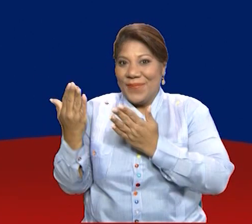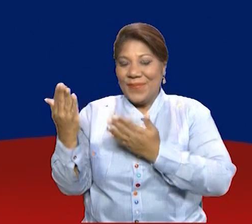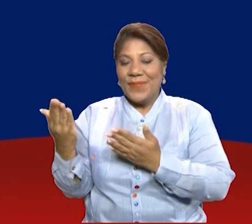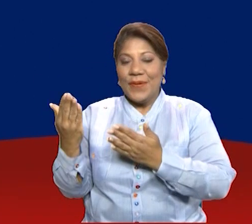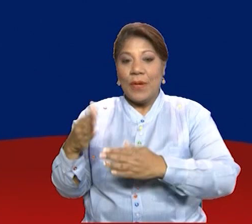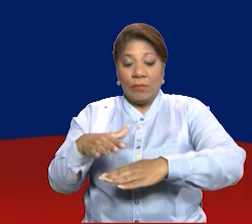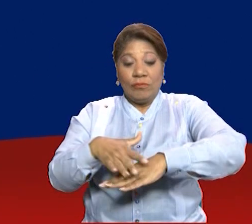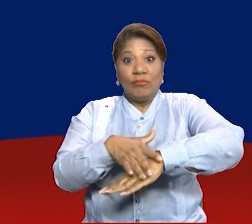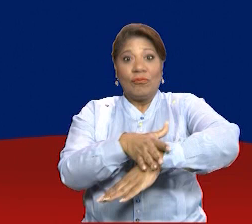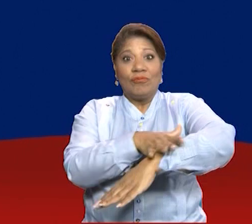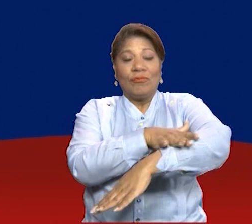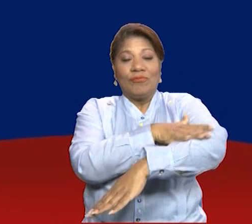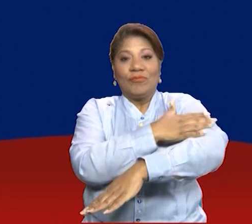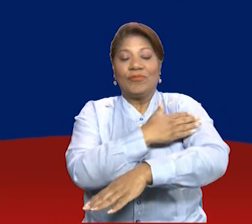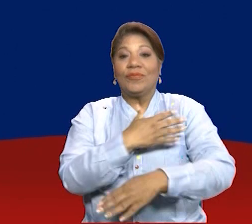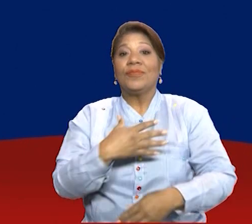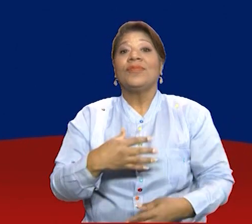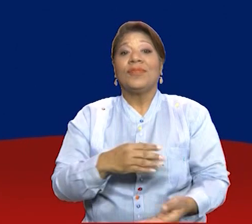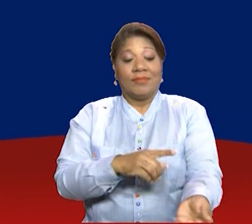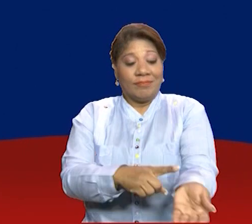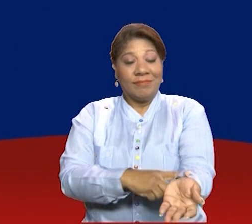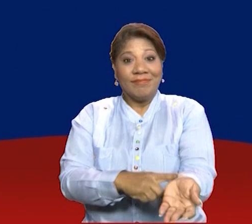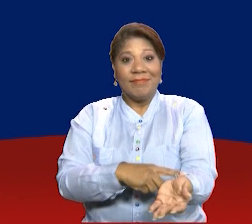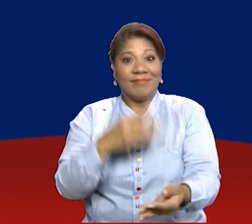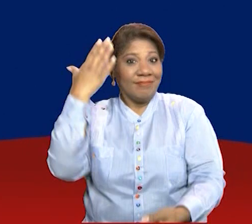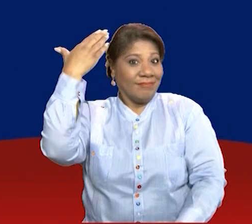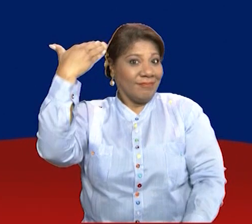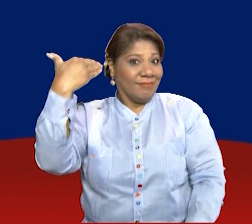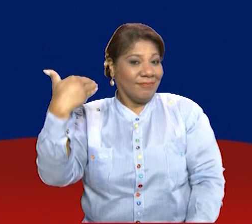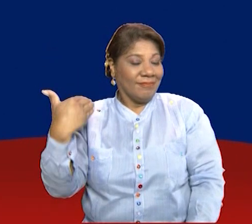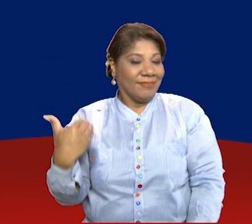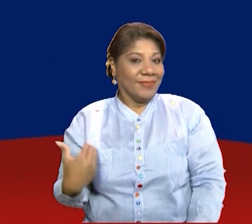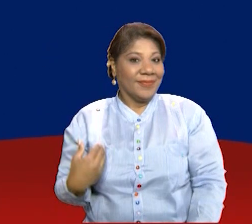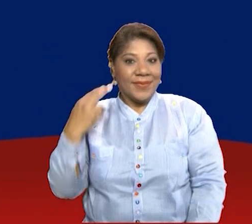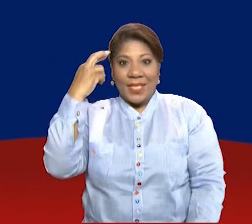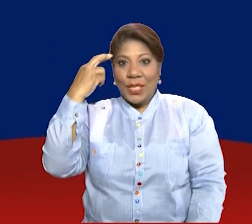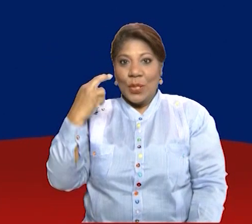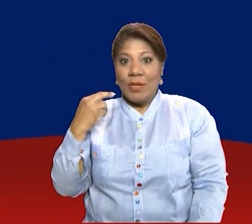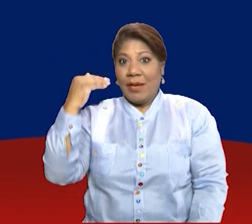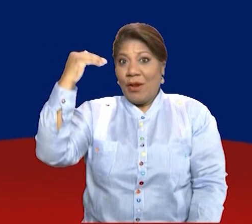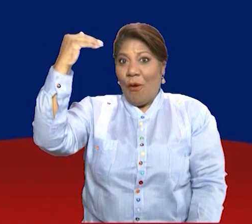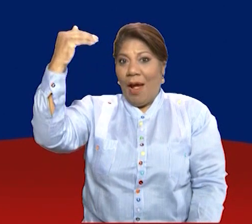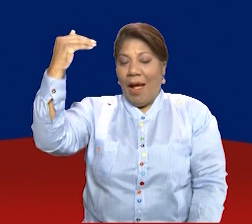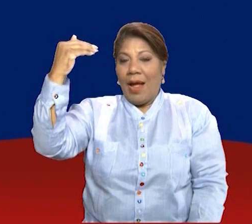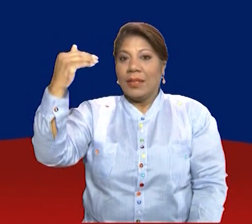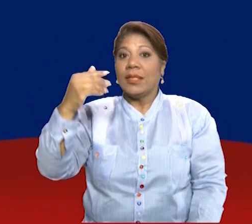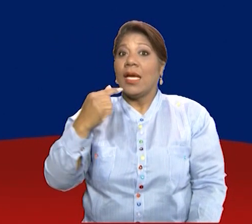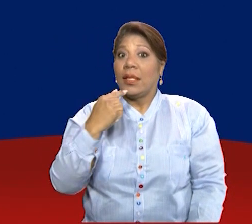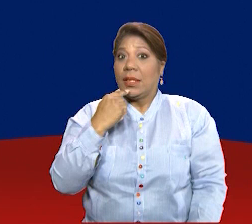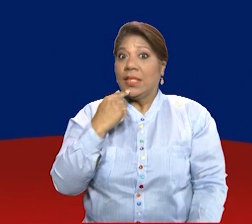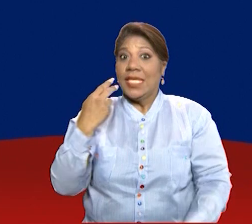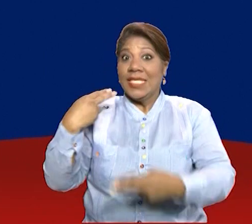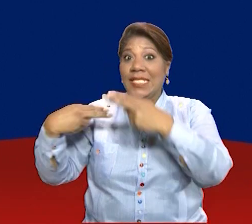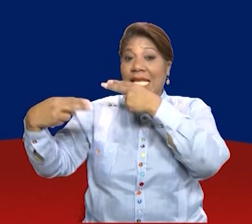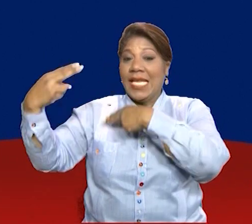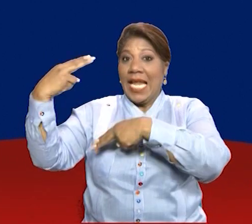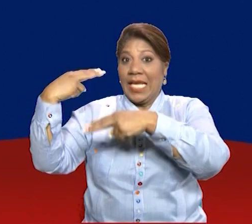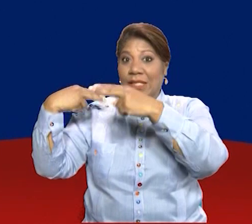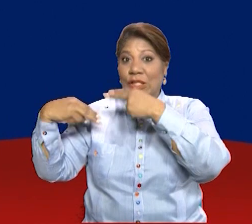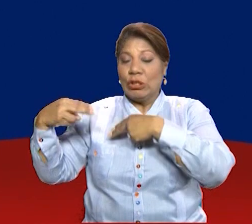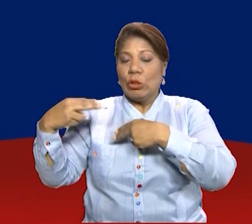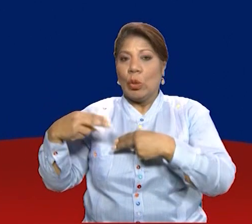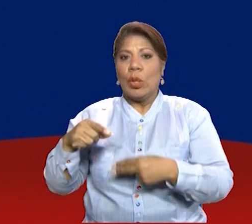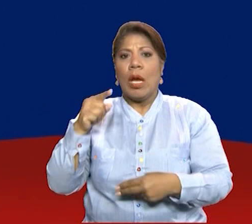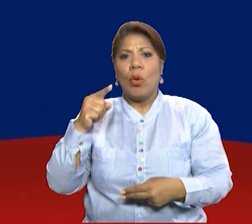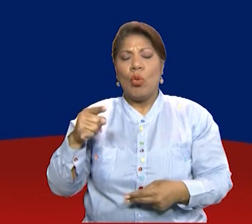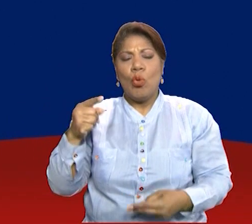tez blanca, alta, de cabello negro, valiente, luchadora. Según la leyenda, fue una